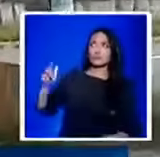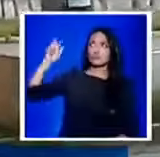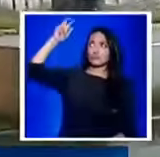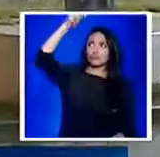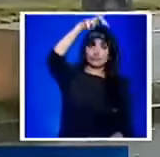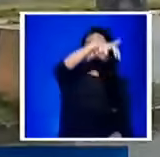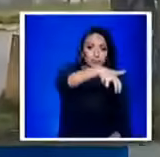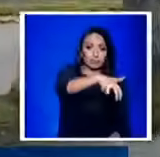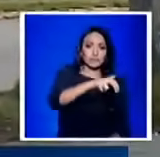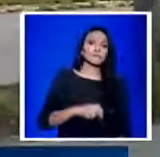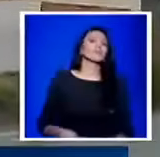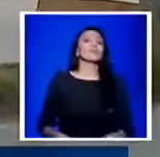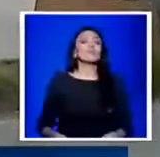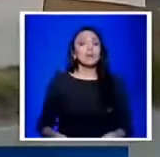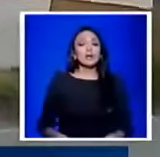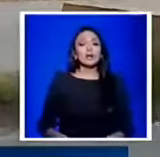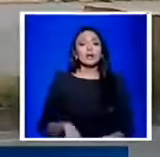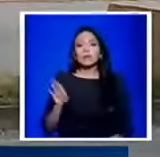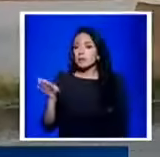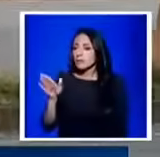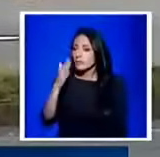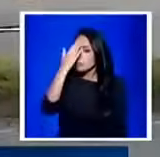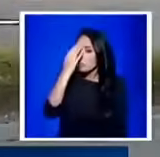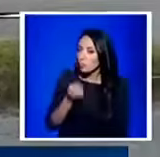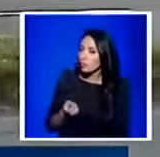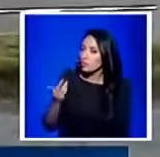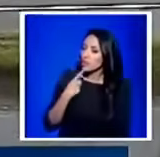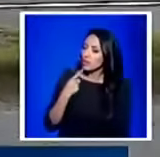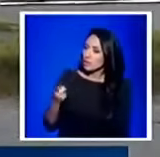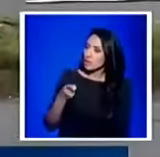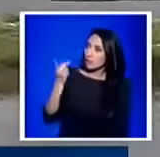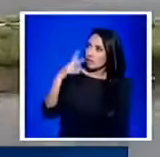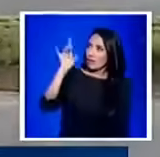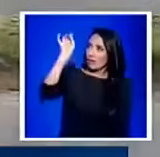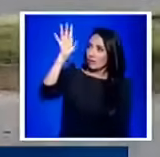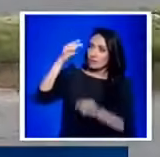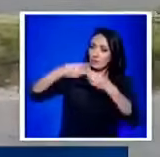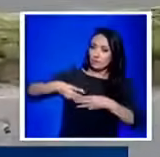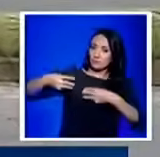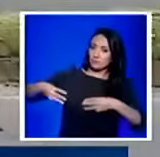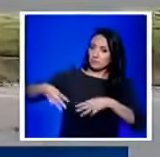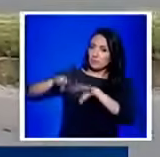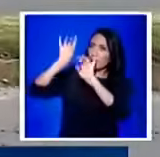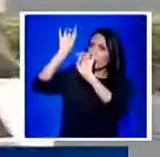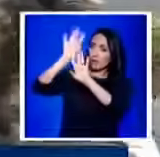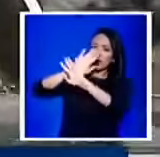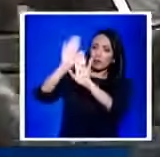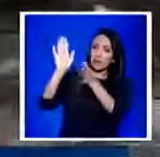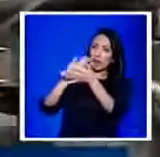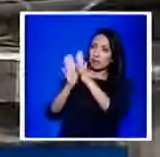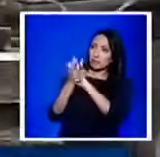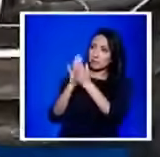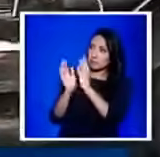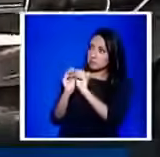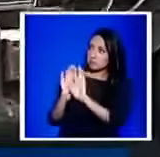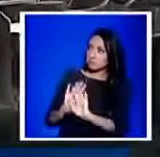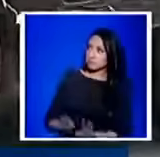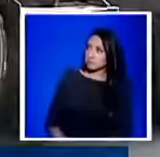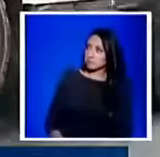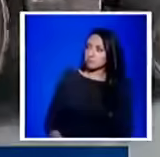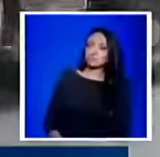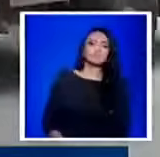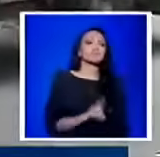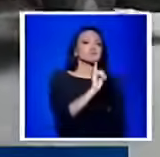sector de Guayabamba. Muy buenos días, vecina, me decía que vinieron, dejaron material acá, pero no se ha intervenido del todo. No, no